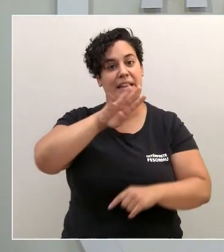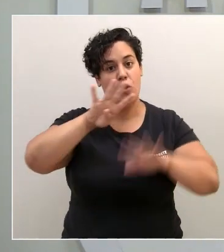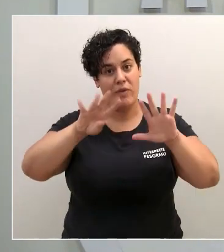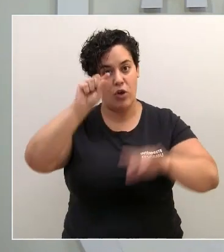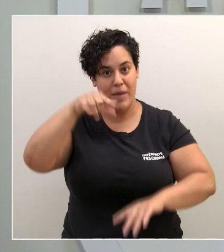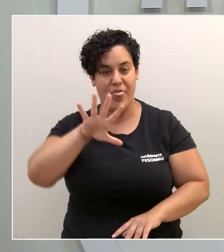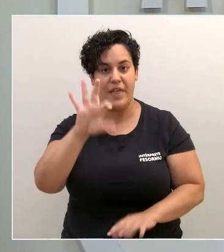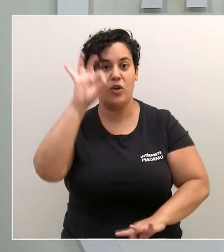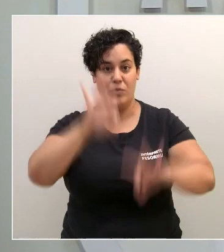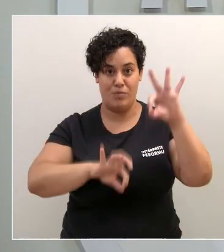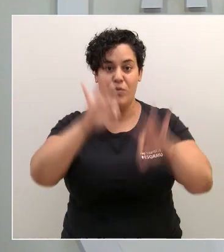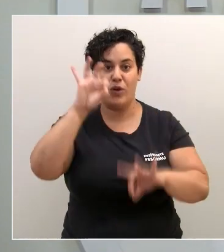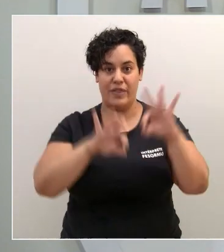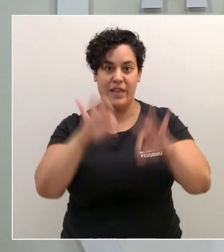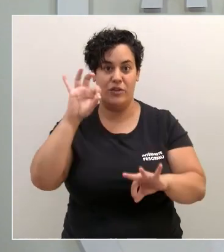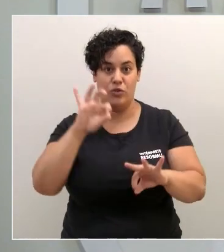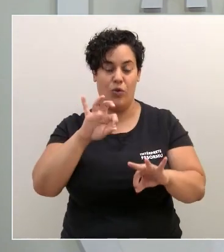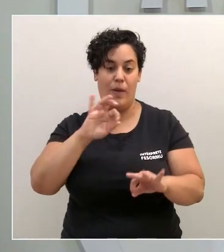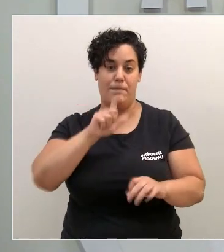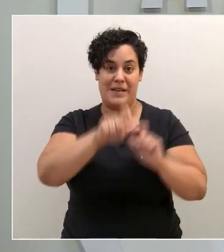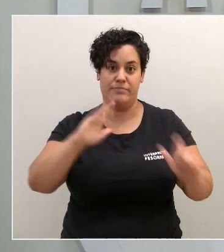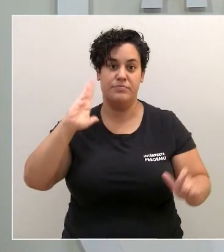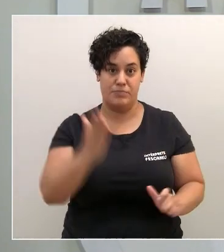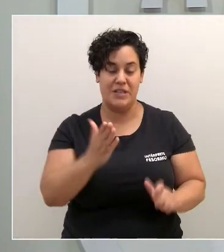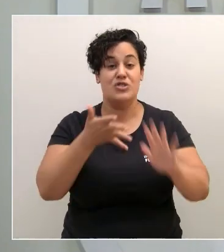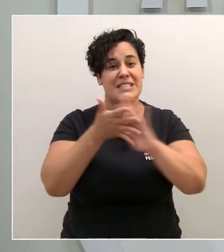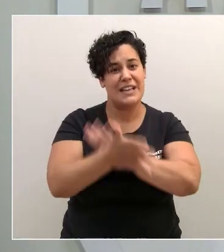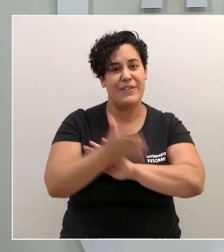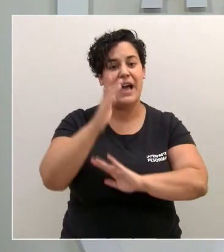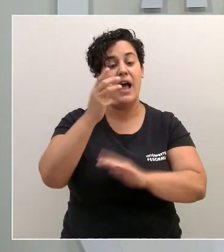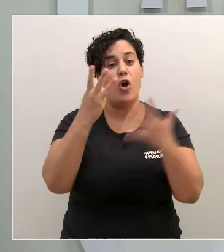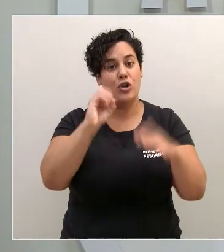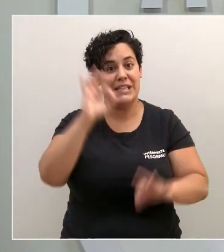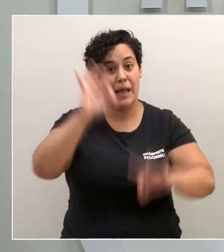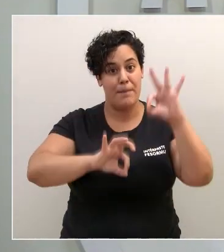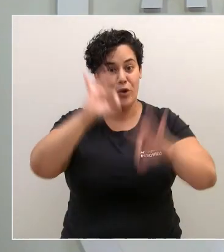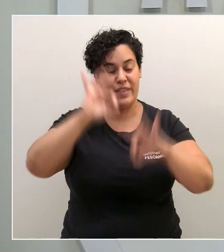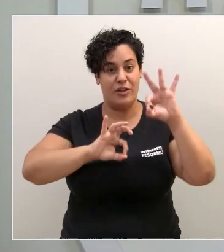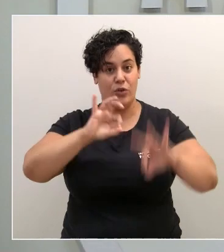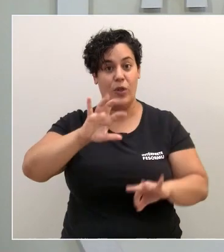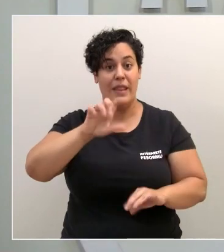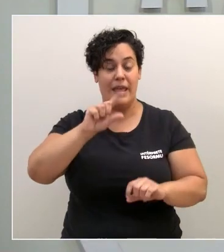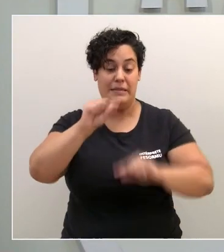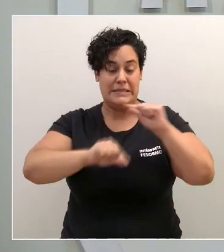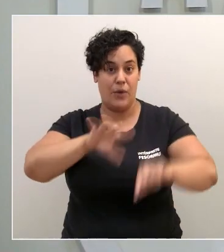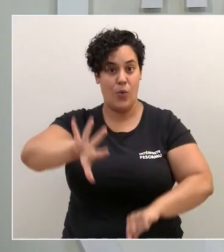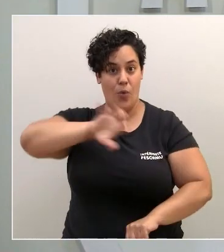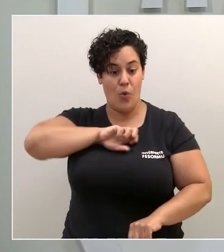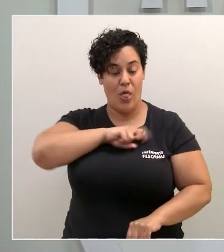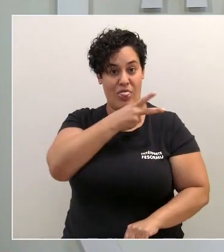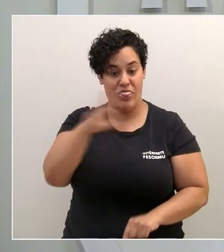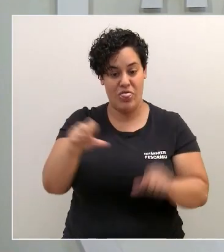39,5%. Es decir, son la causa de más de un 80% de los contagios detectados en los últimos 14